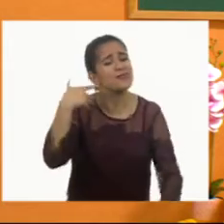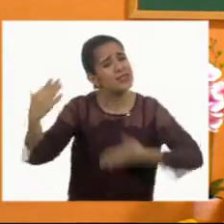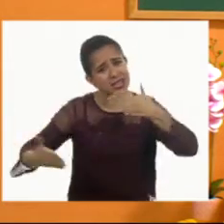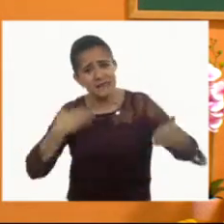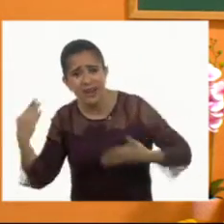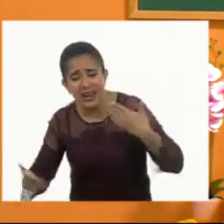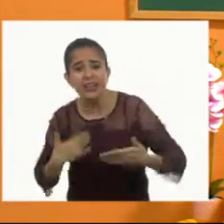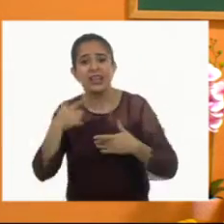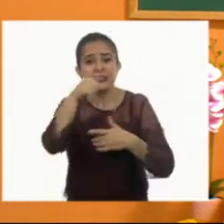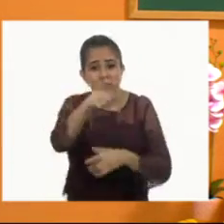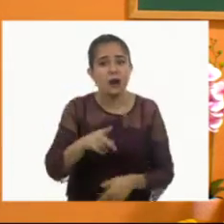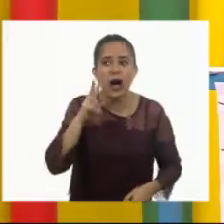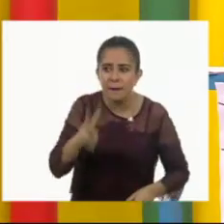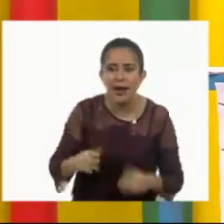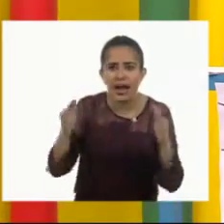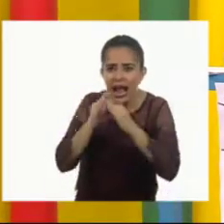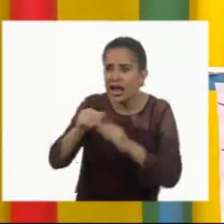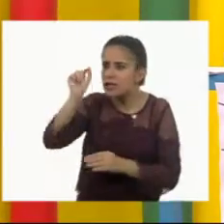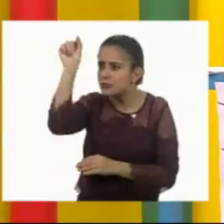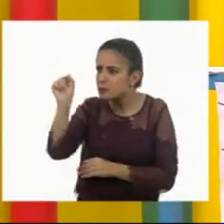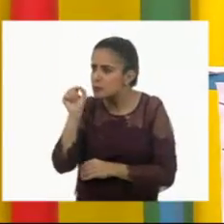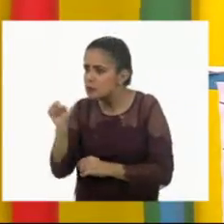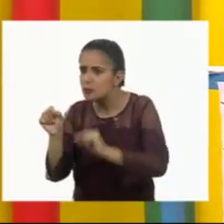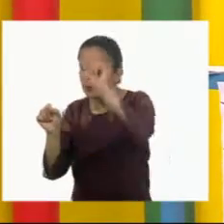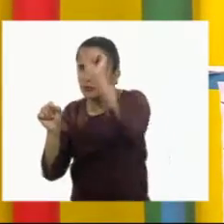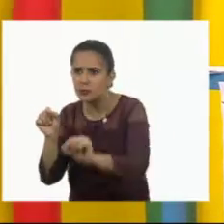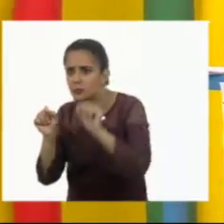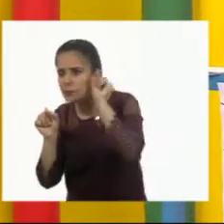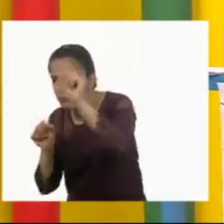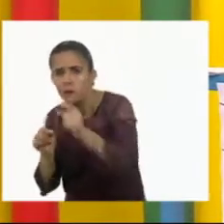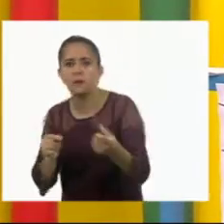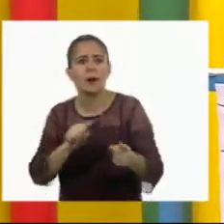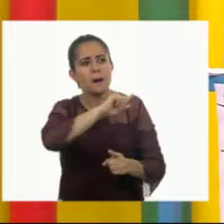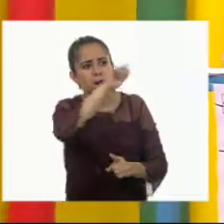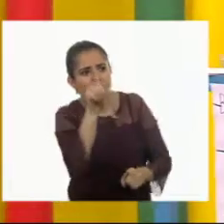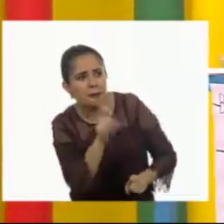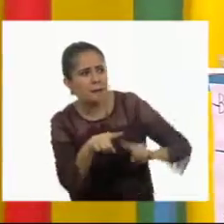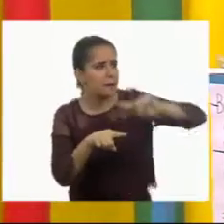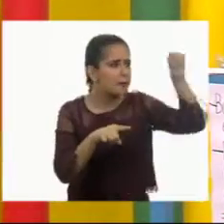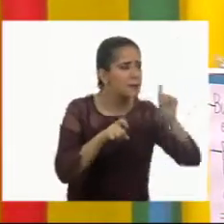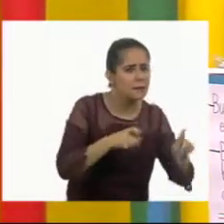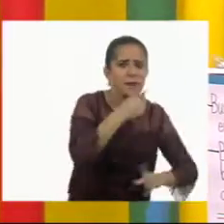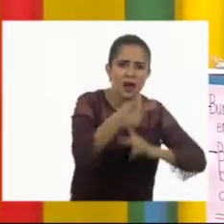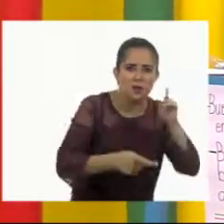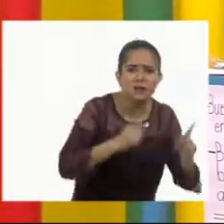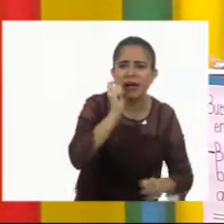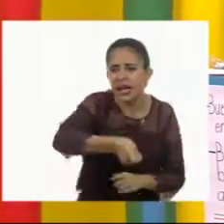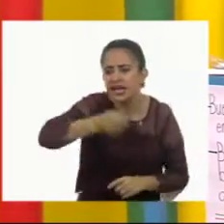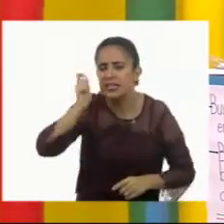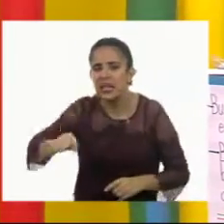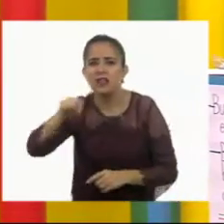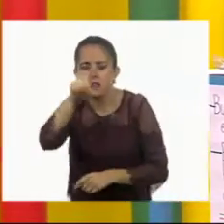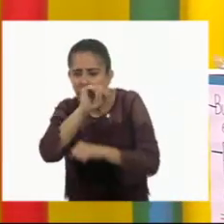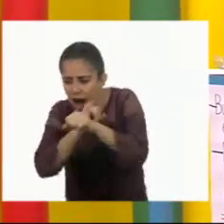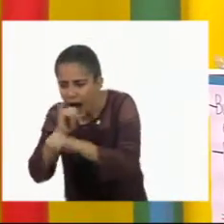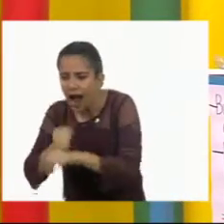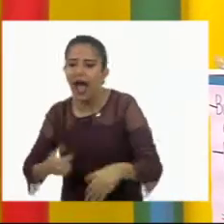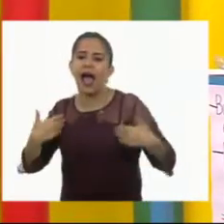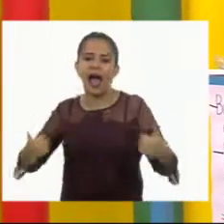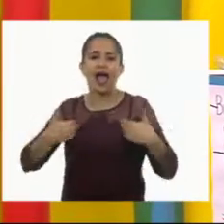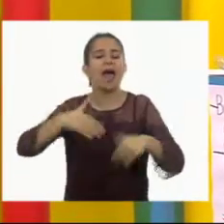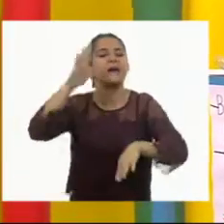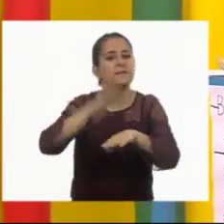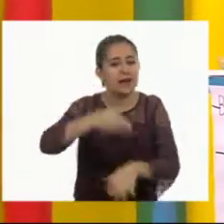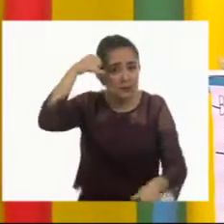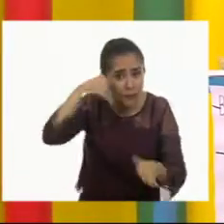las admiraciones en casa. ¡Qué padre clase vimos el día de hoy! Si te es posible, consulta otros libros y comenta el tema de hoy